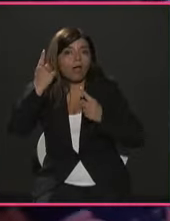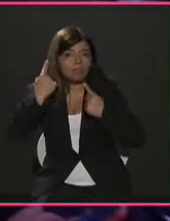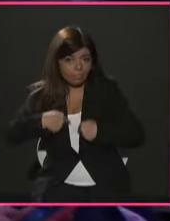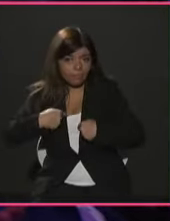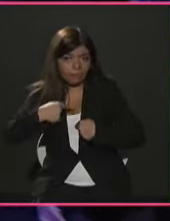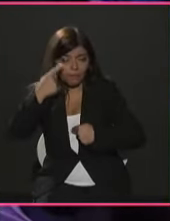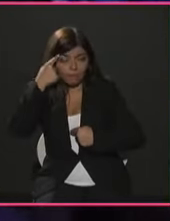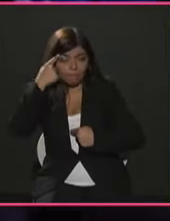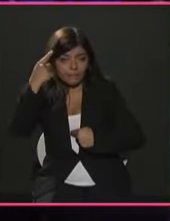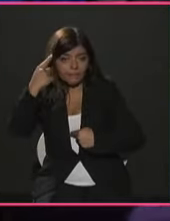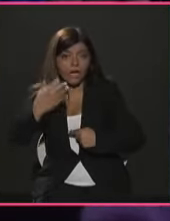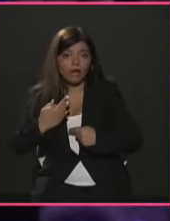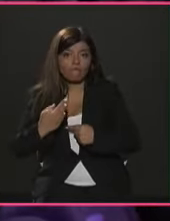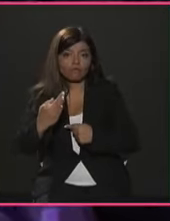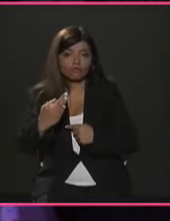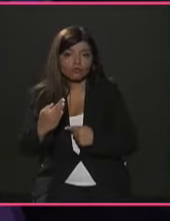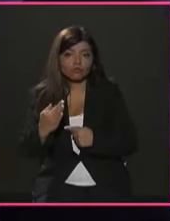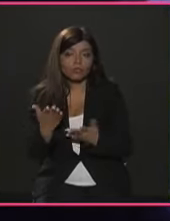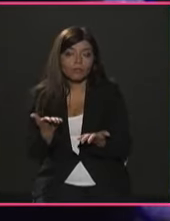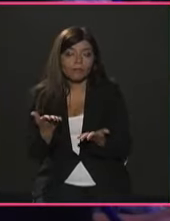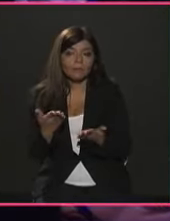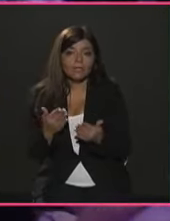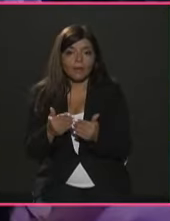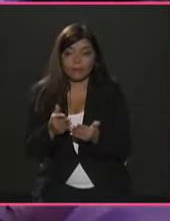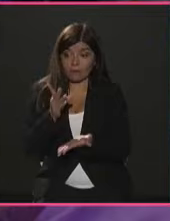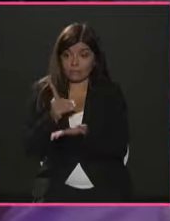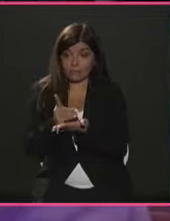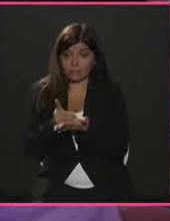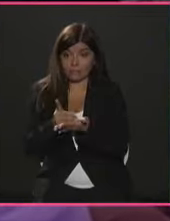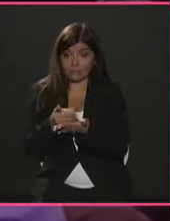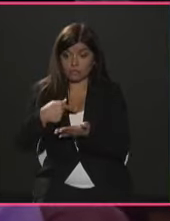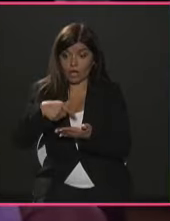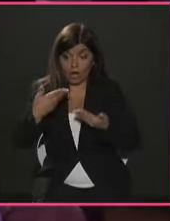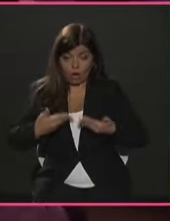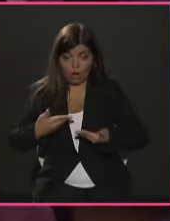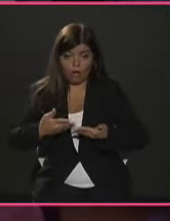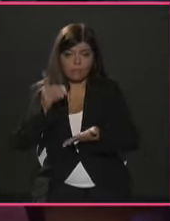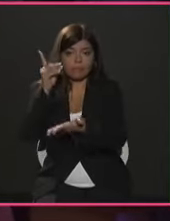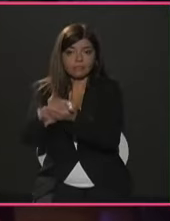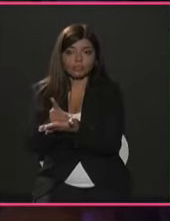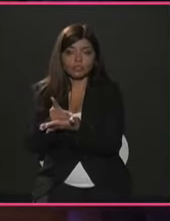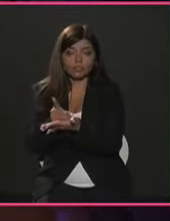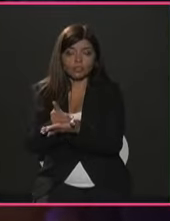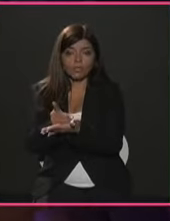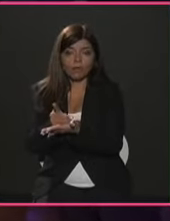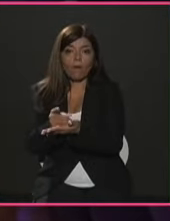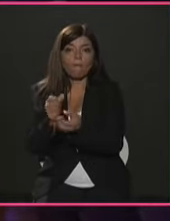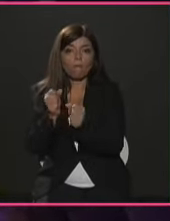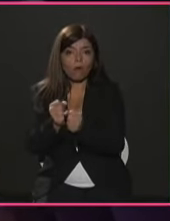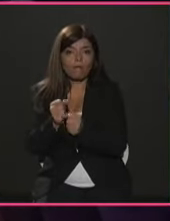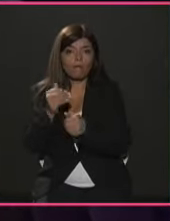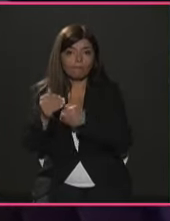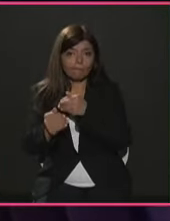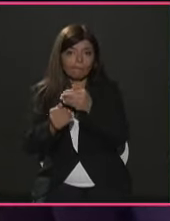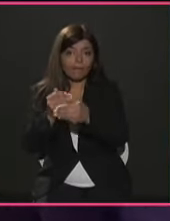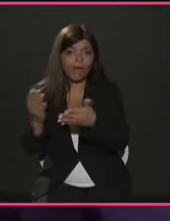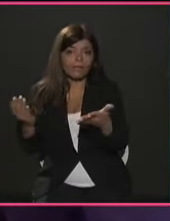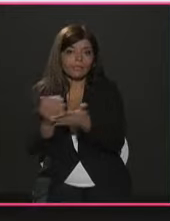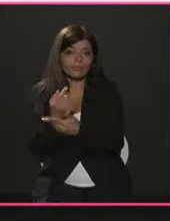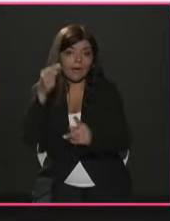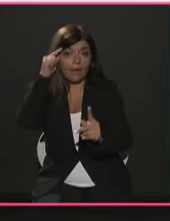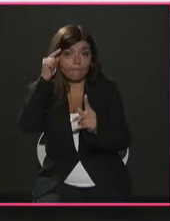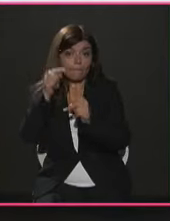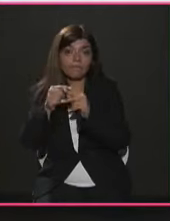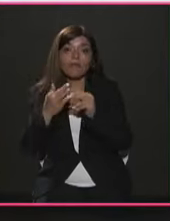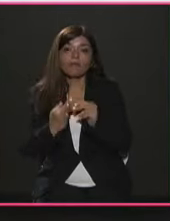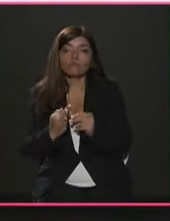qué va a ocurrir en el futuro para efectivamente que las decisiones que tomemos en el presente permitan construir o alcanzar esas metas